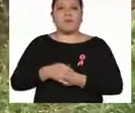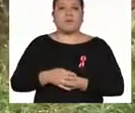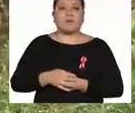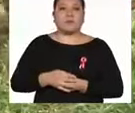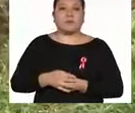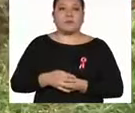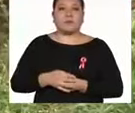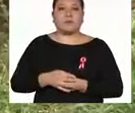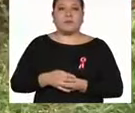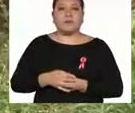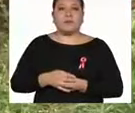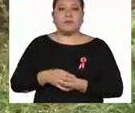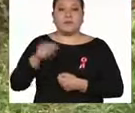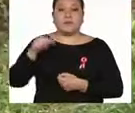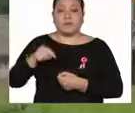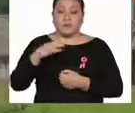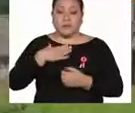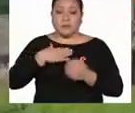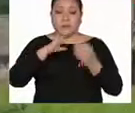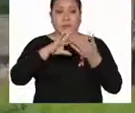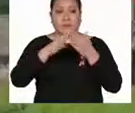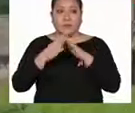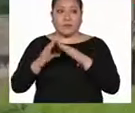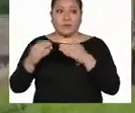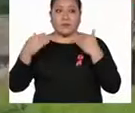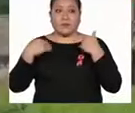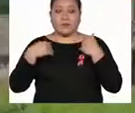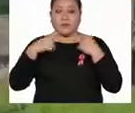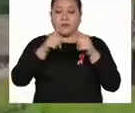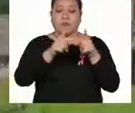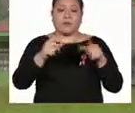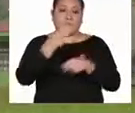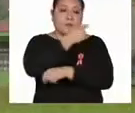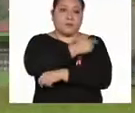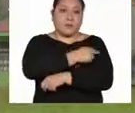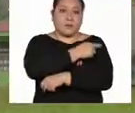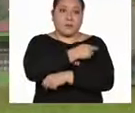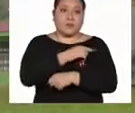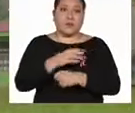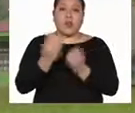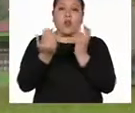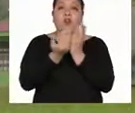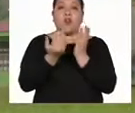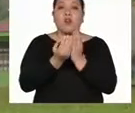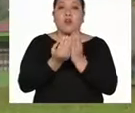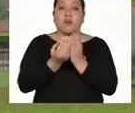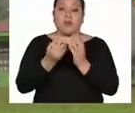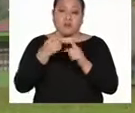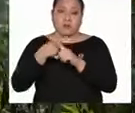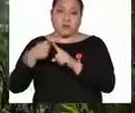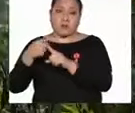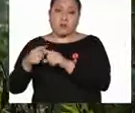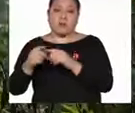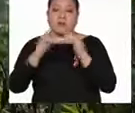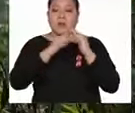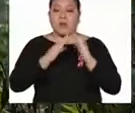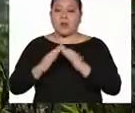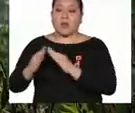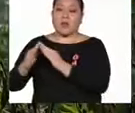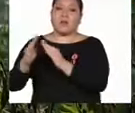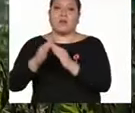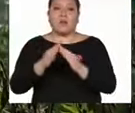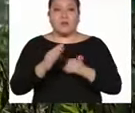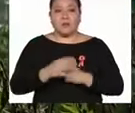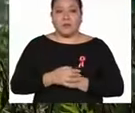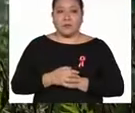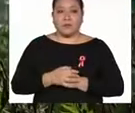En mi comunidad nativa de Impitato Cascada tiene una posta, colegio, escuelas y casas.